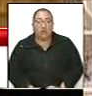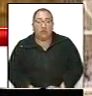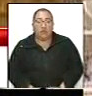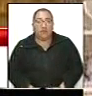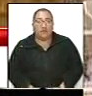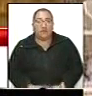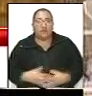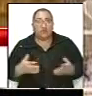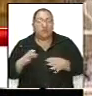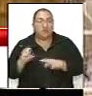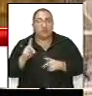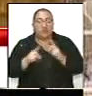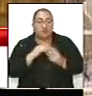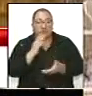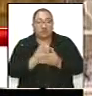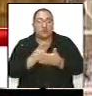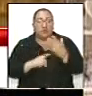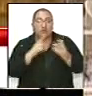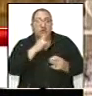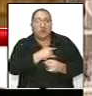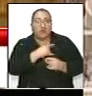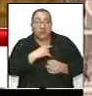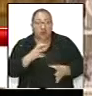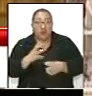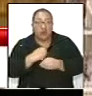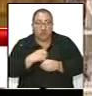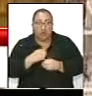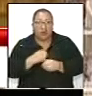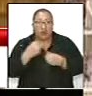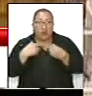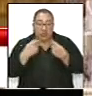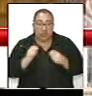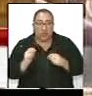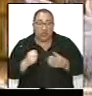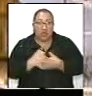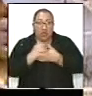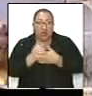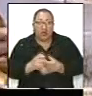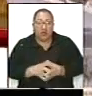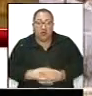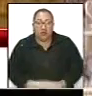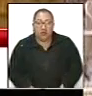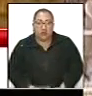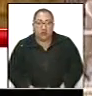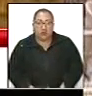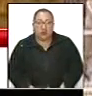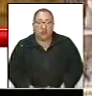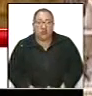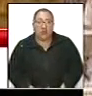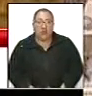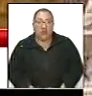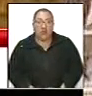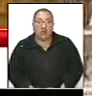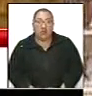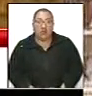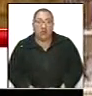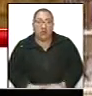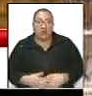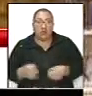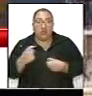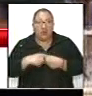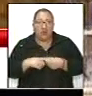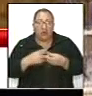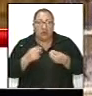a algunas decisiones que las universidades tomaban y hemos tratado de ayudar a que esos conflictos se resuelvan. Hemos participado de